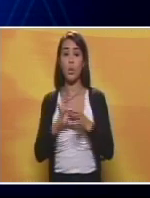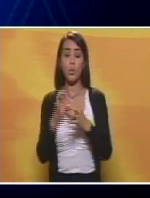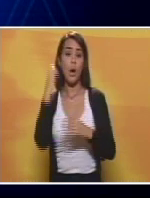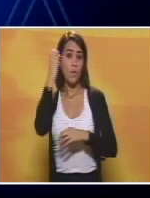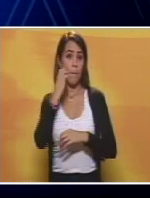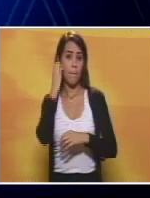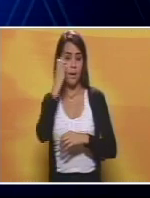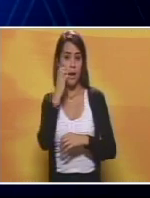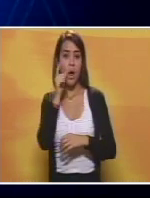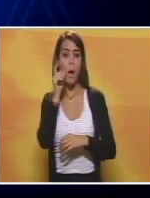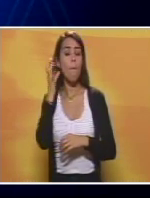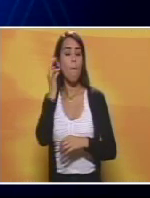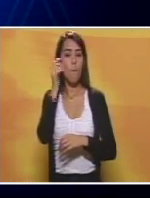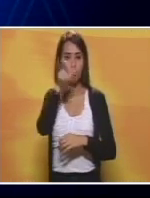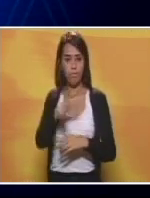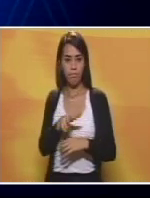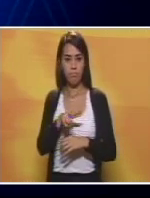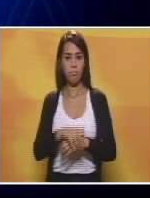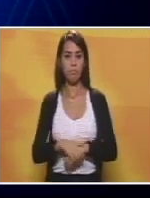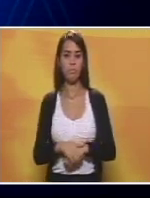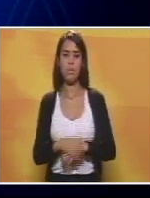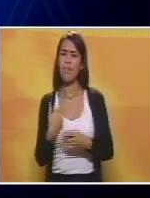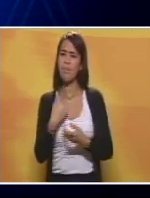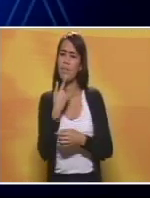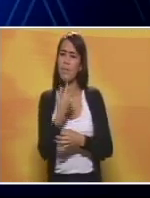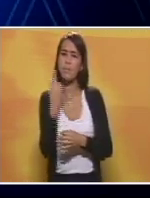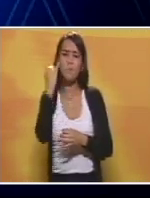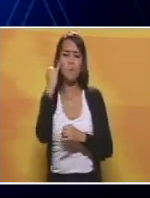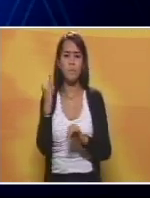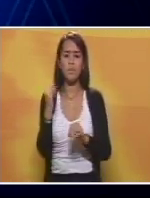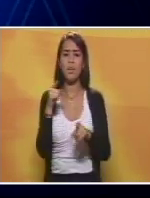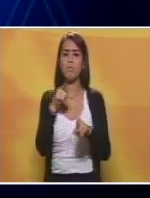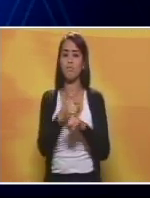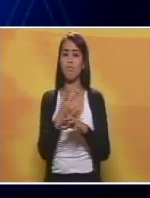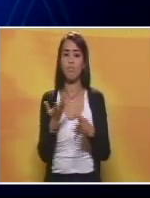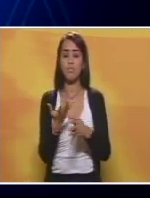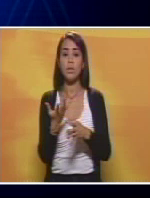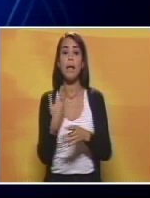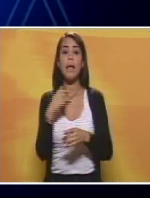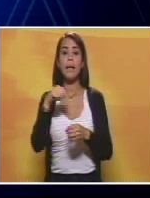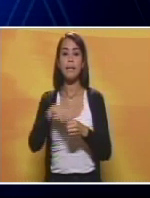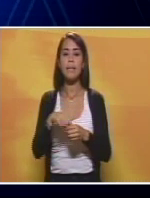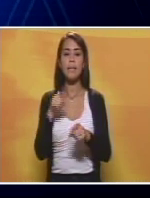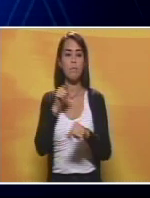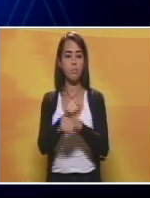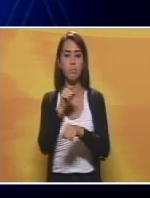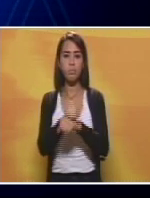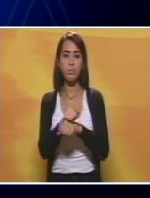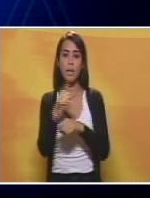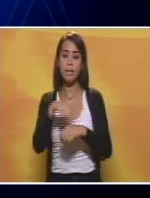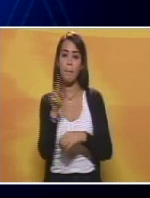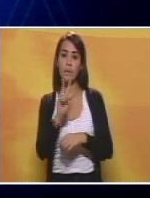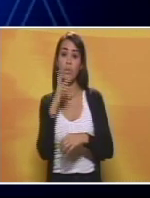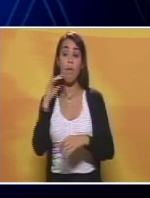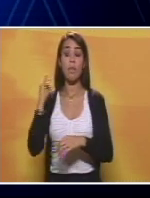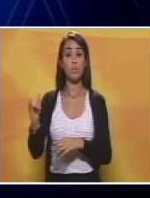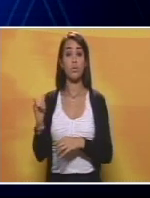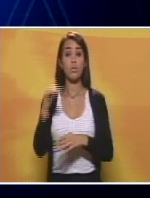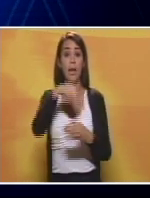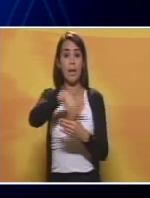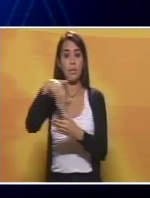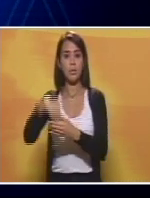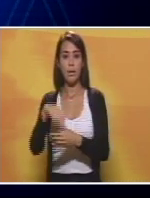europea federica monger y ni de incurrir en prejuicios inducidos y emitir señalamientos infundidos por denunciar las